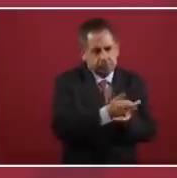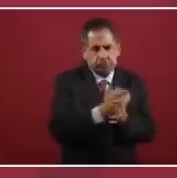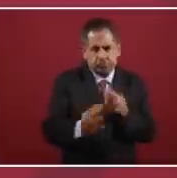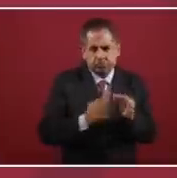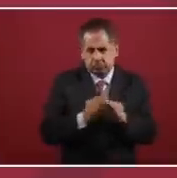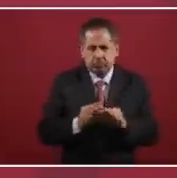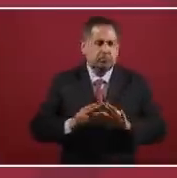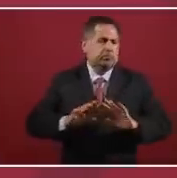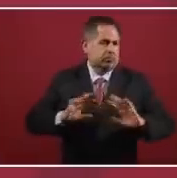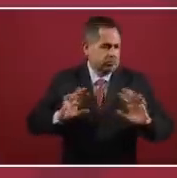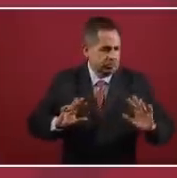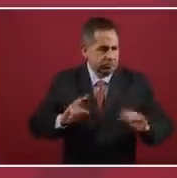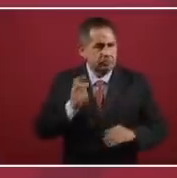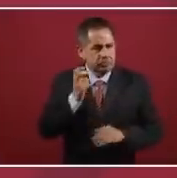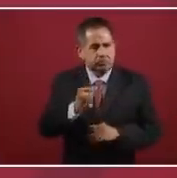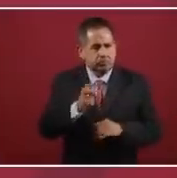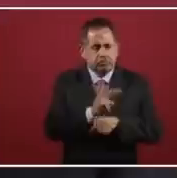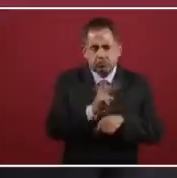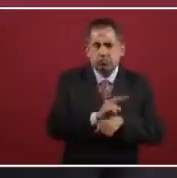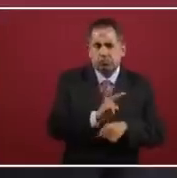Hay también